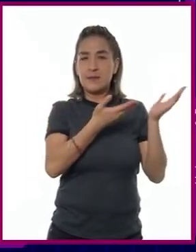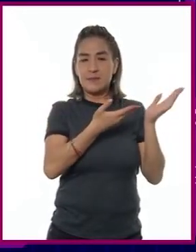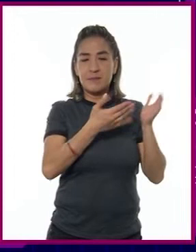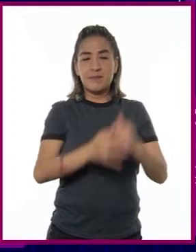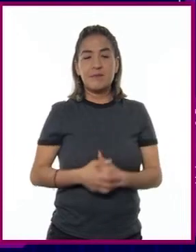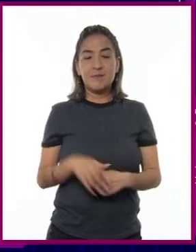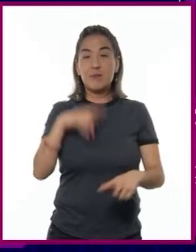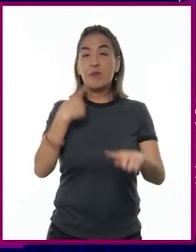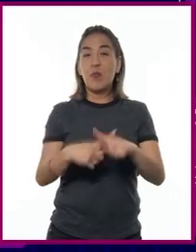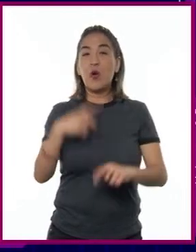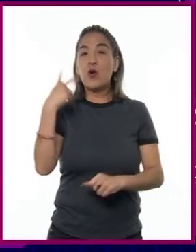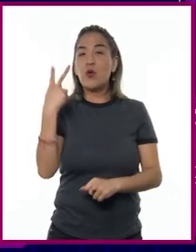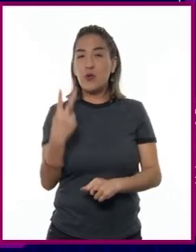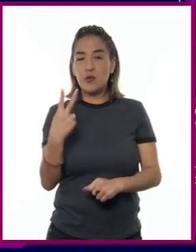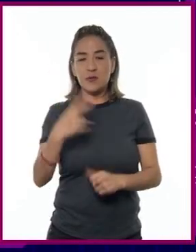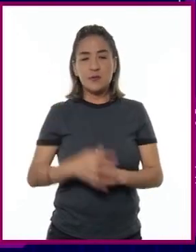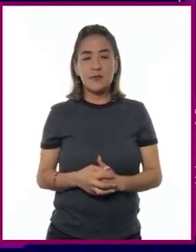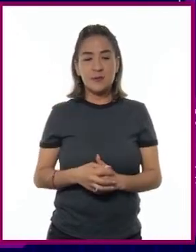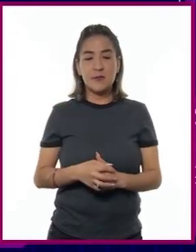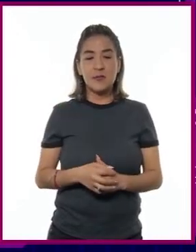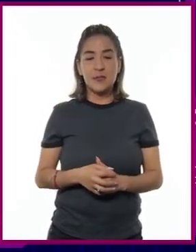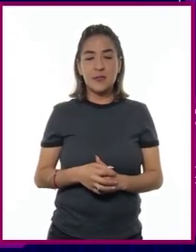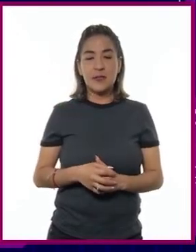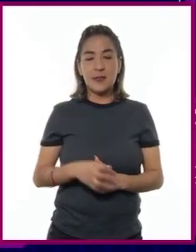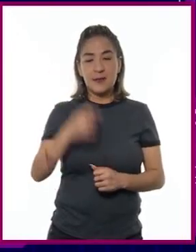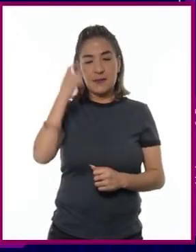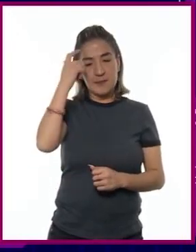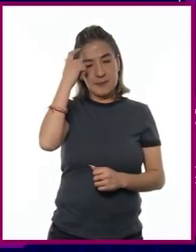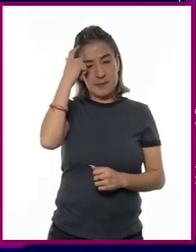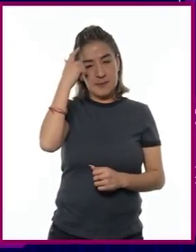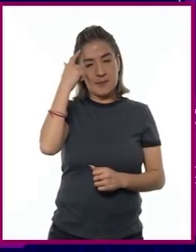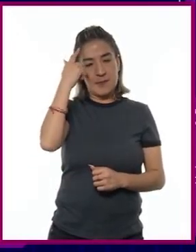2. Al multiplicar